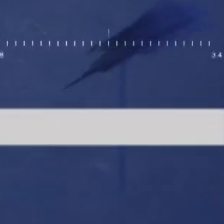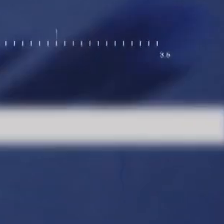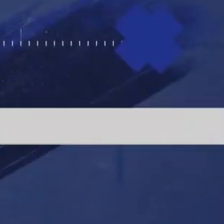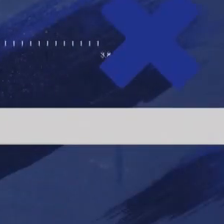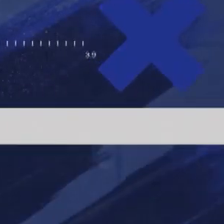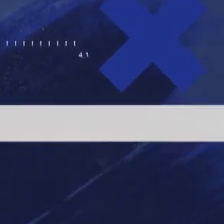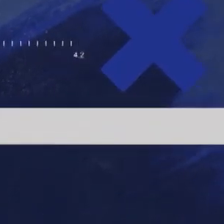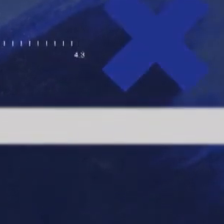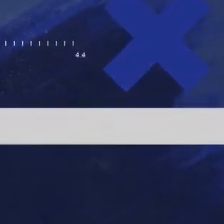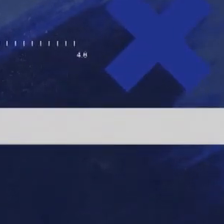por